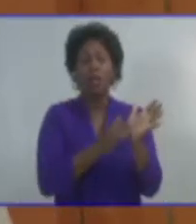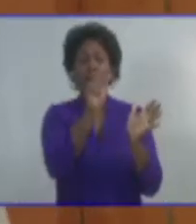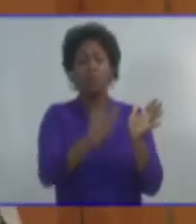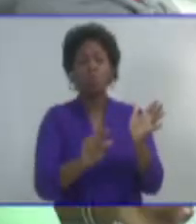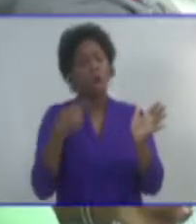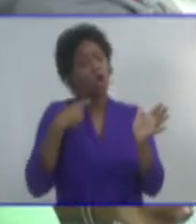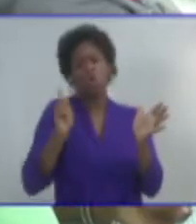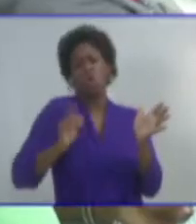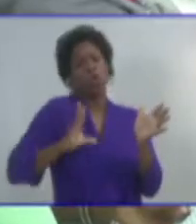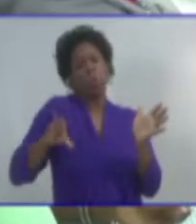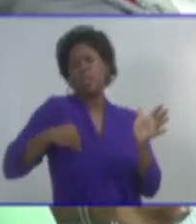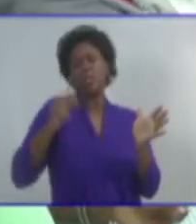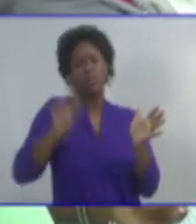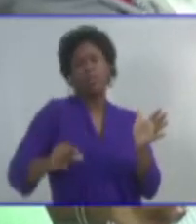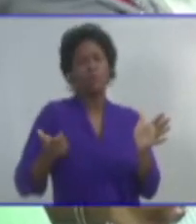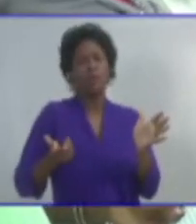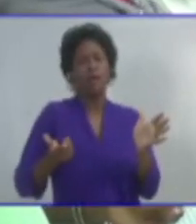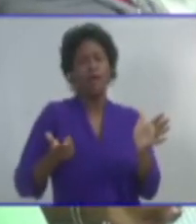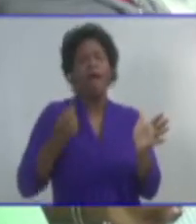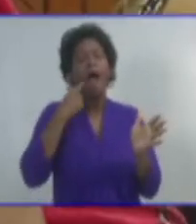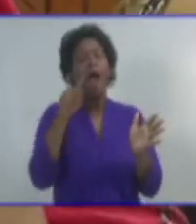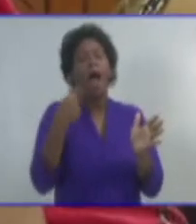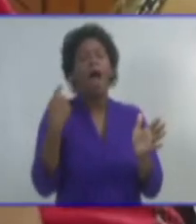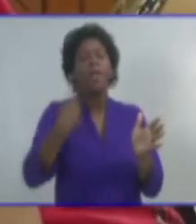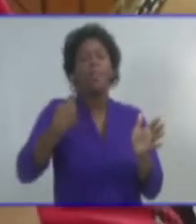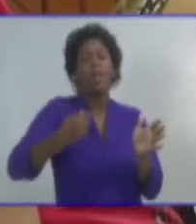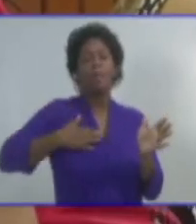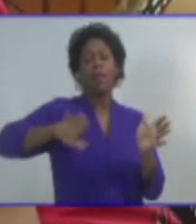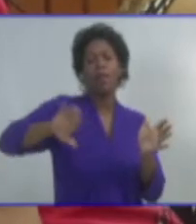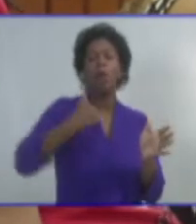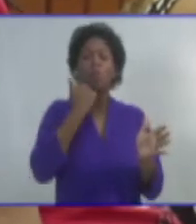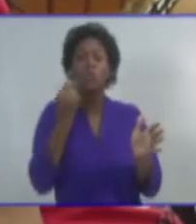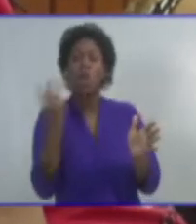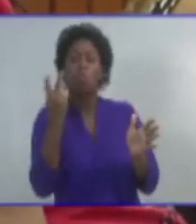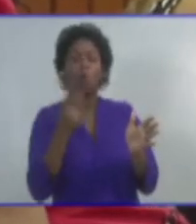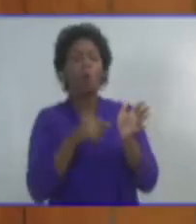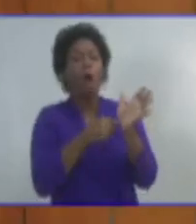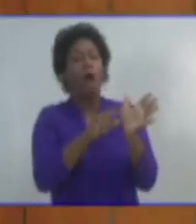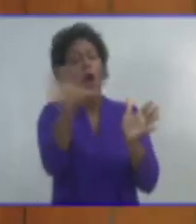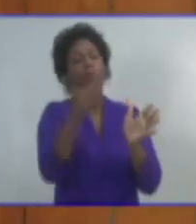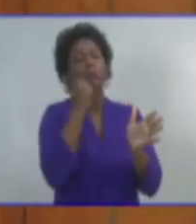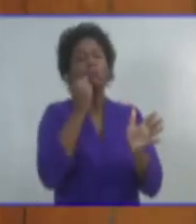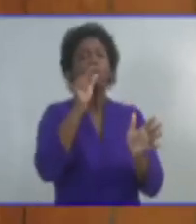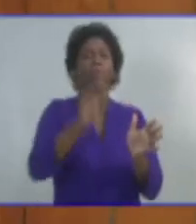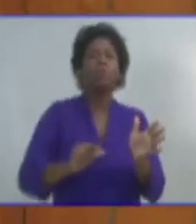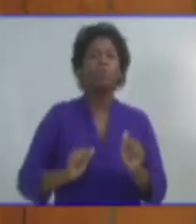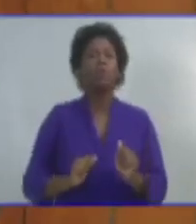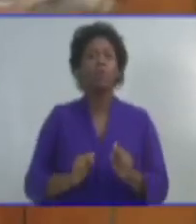lo damos. Y tenemos que trabajar juntos con la policía. Lo cogieron.